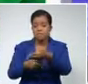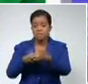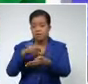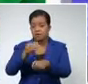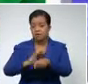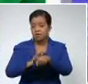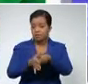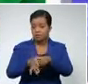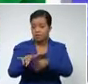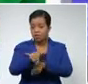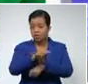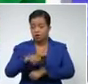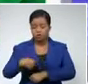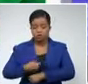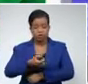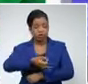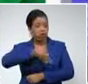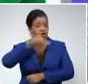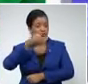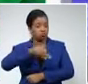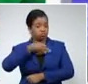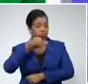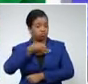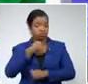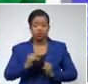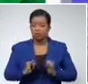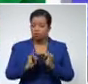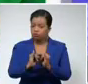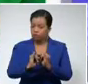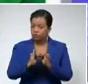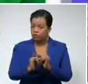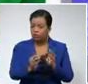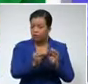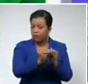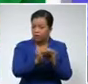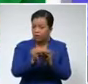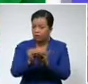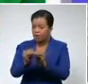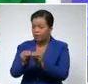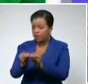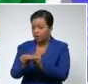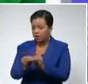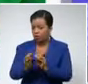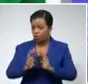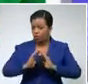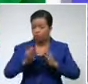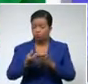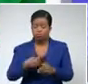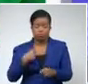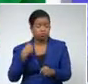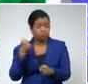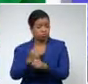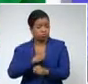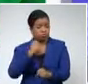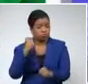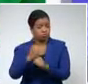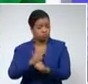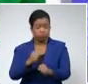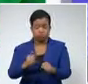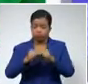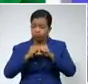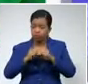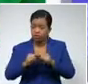hemos visto también, además con reportajes, con transmisiones, cómo se trabaja duro, sus consejos de